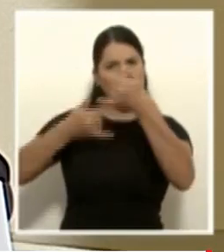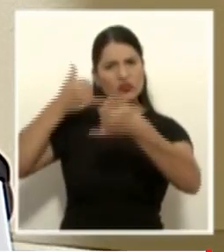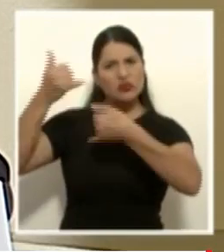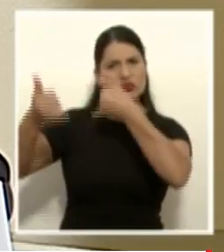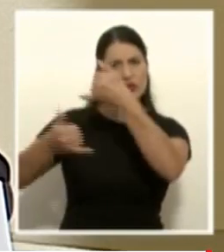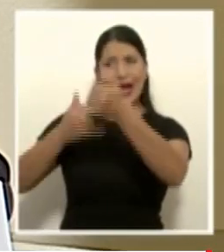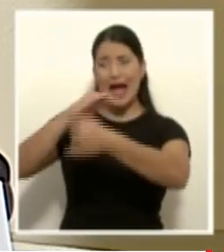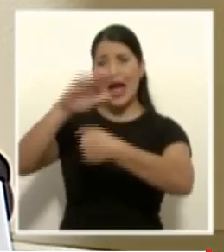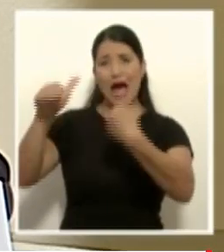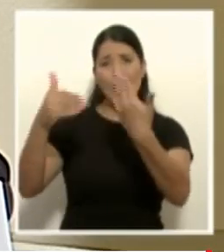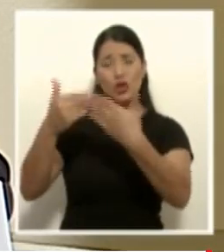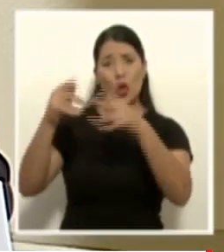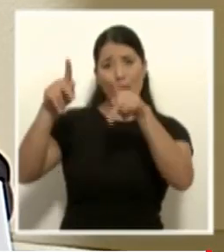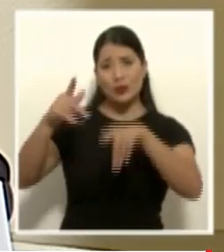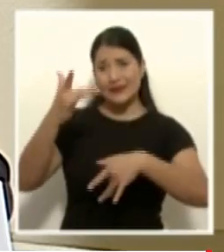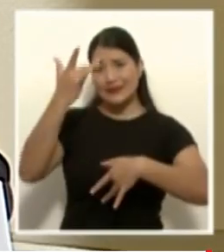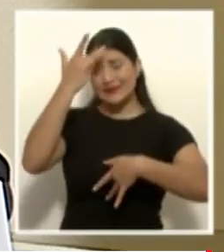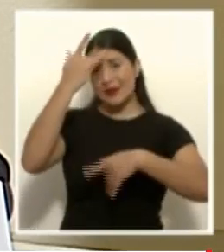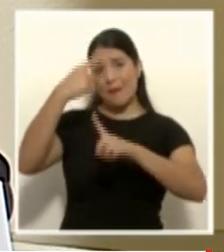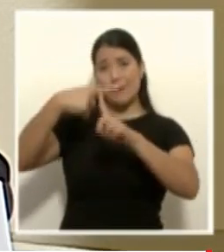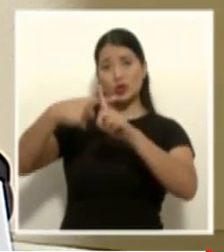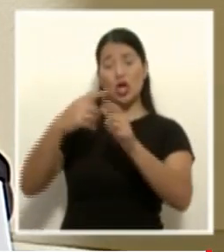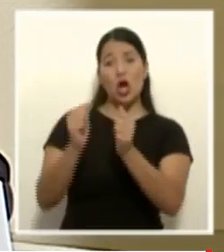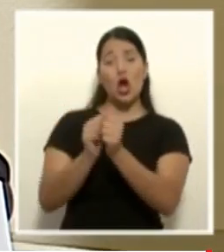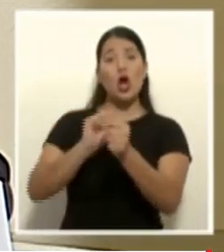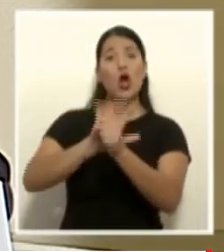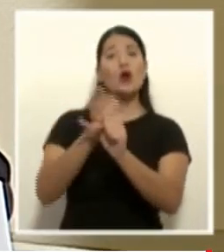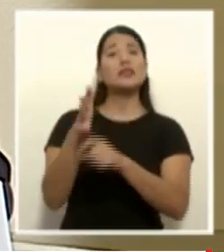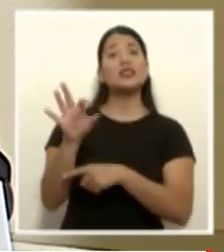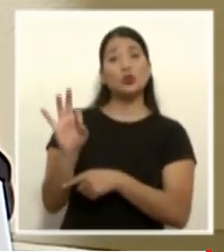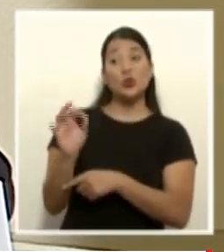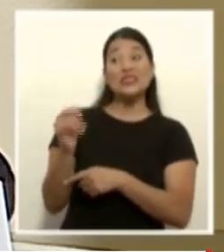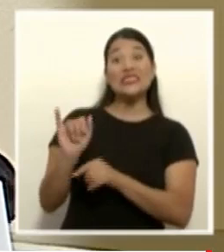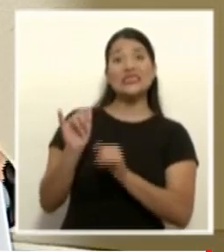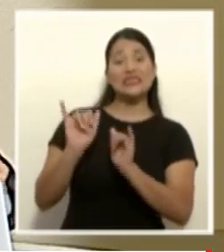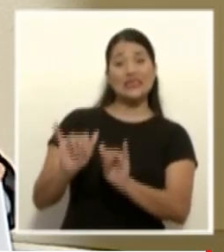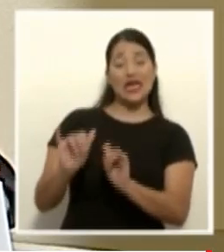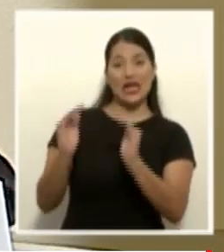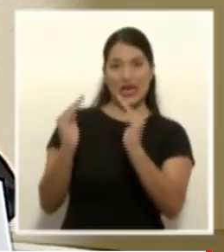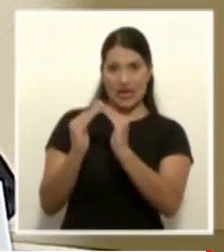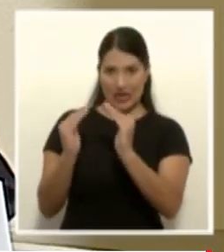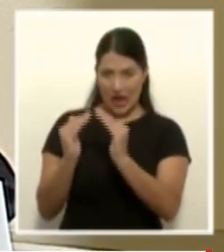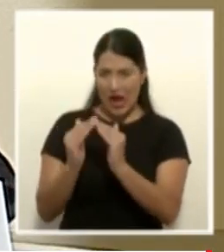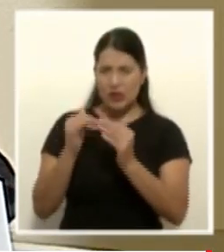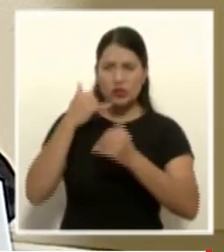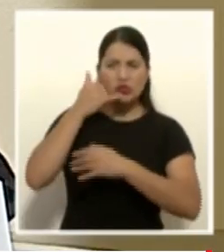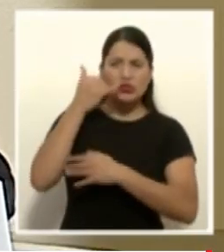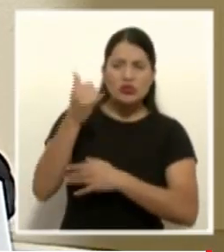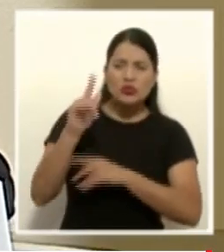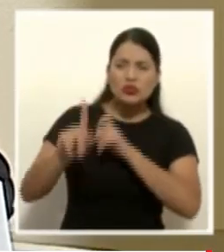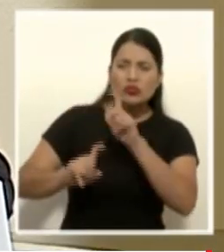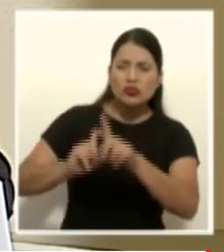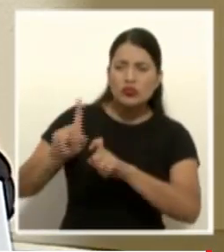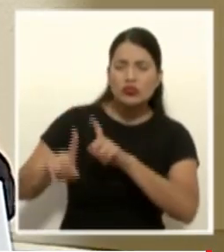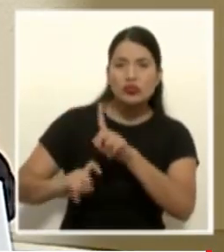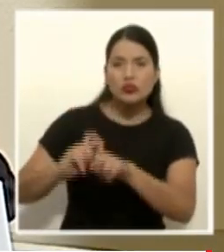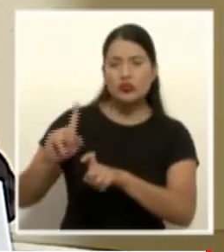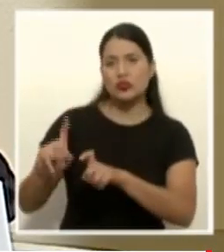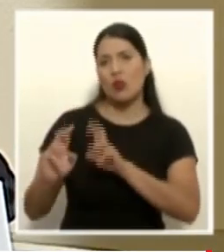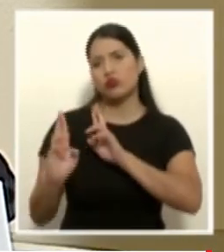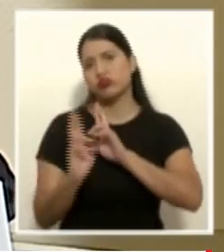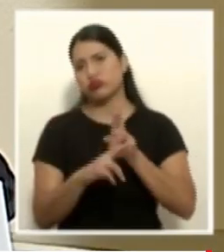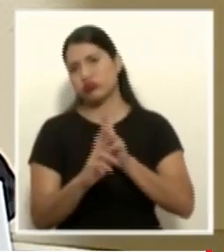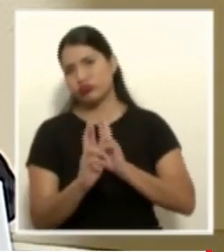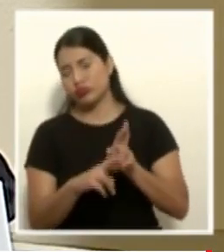casos positivos de COVID-19 que están en su domicilio y contestando preguntas.